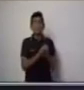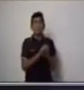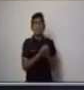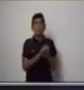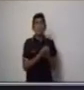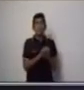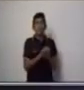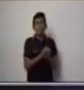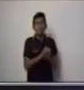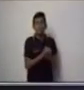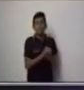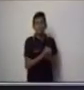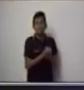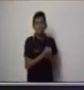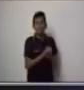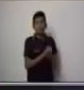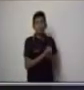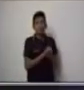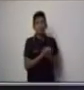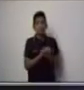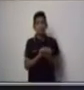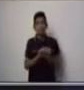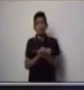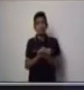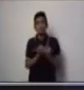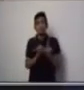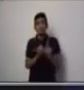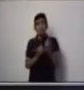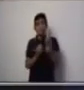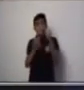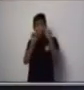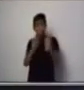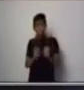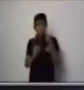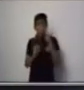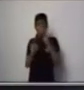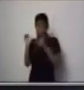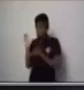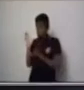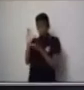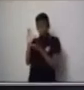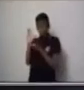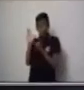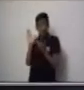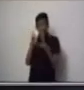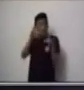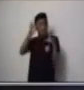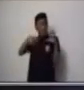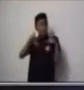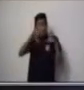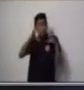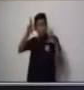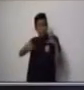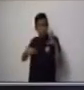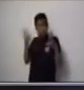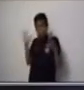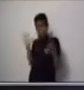primera y observamos que es un repollo. Muy bien. Repollo.